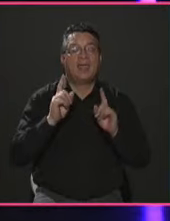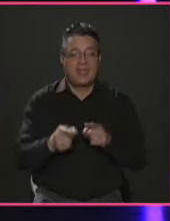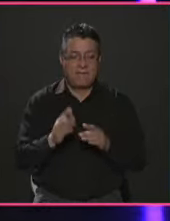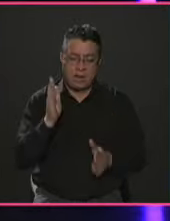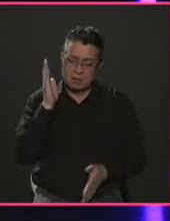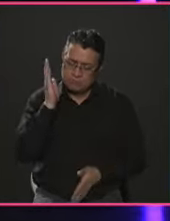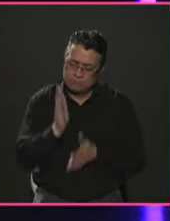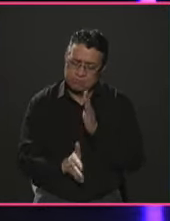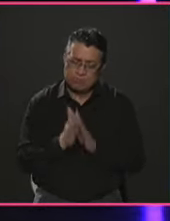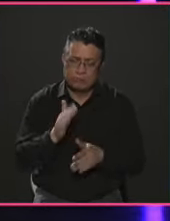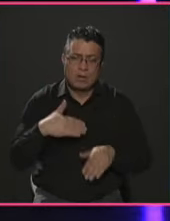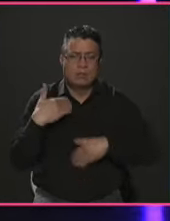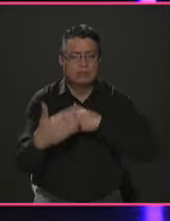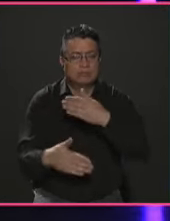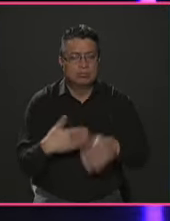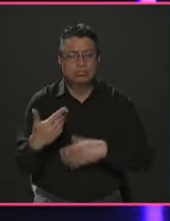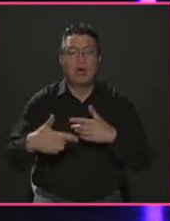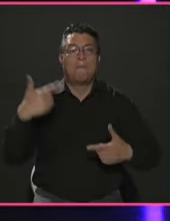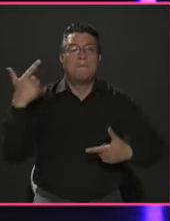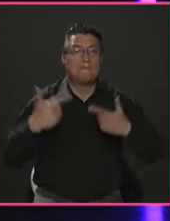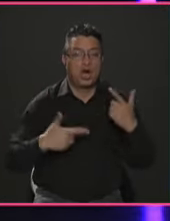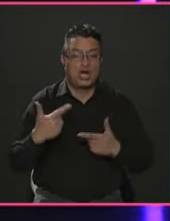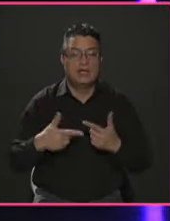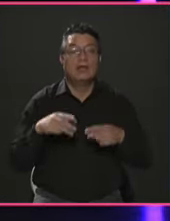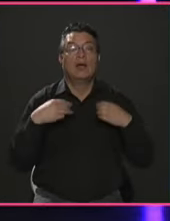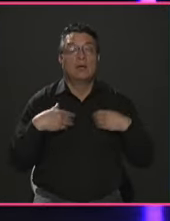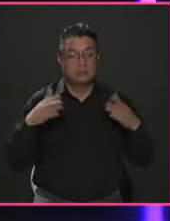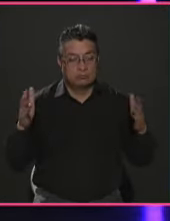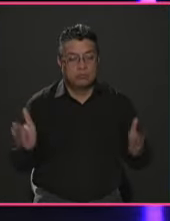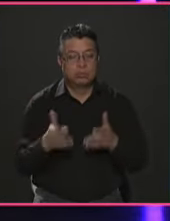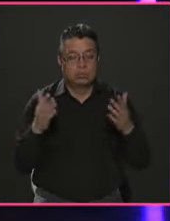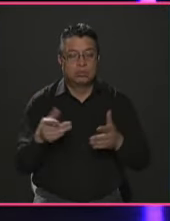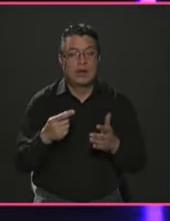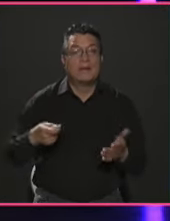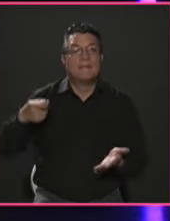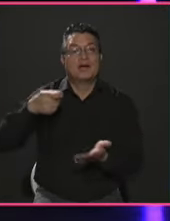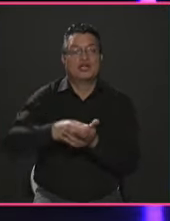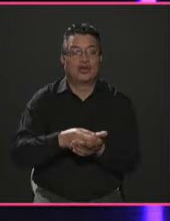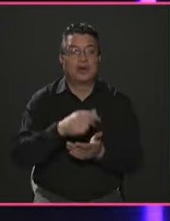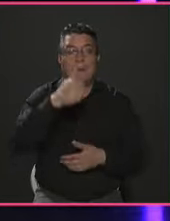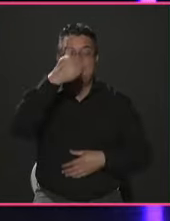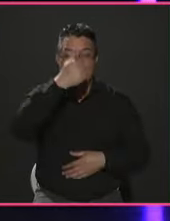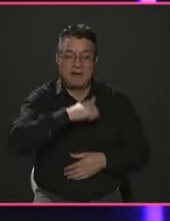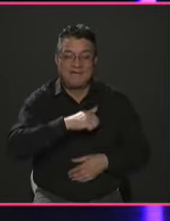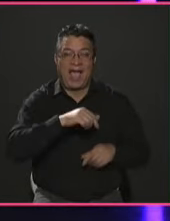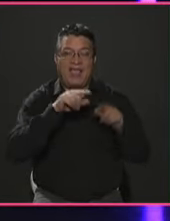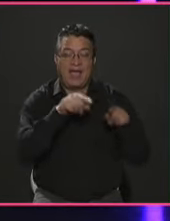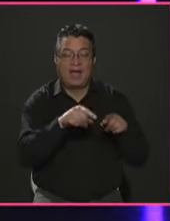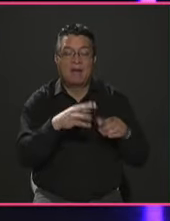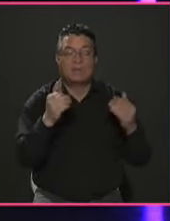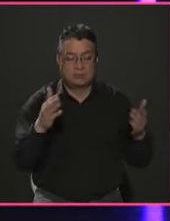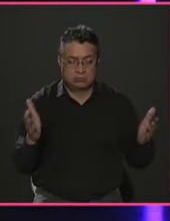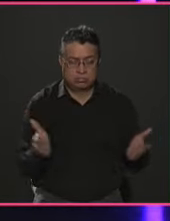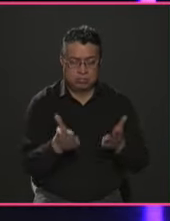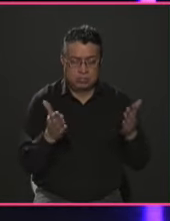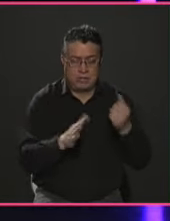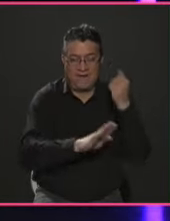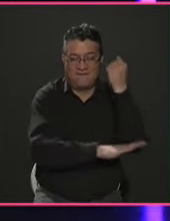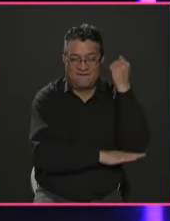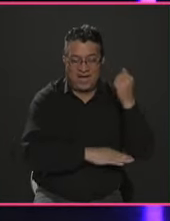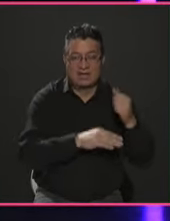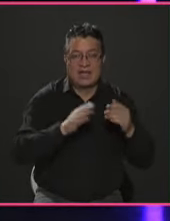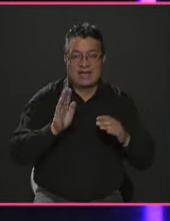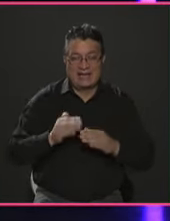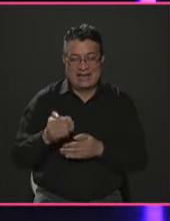rápido a una serie de políticas que impulsen la atracción de inversión privada para sentar las bases de un crecimiento sostenible que nos